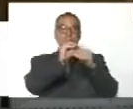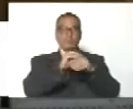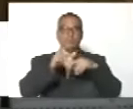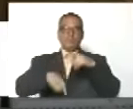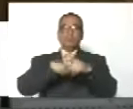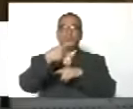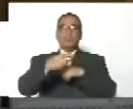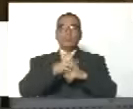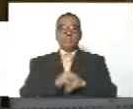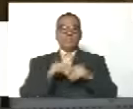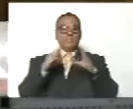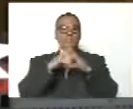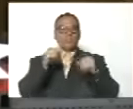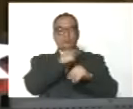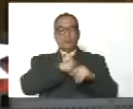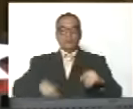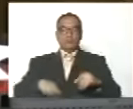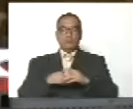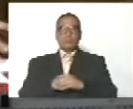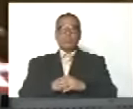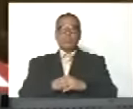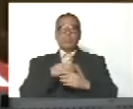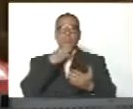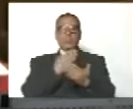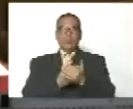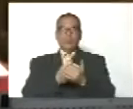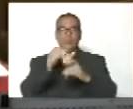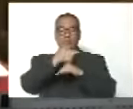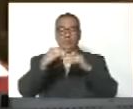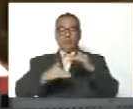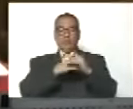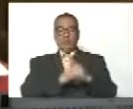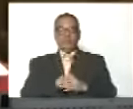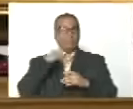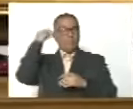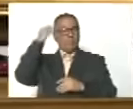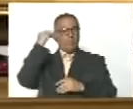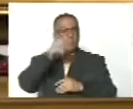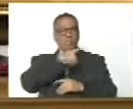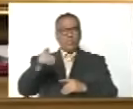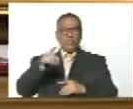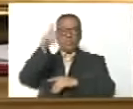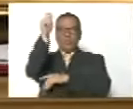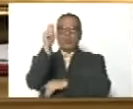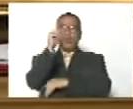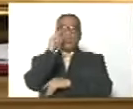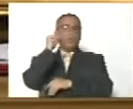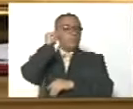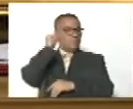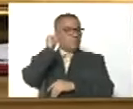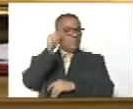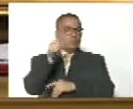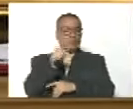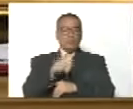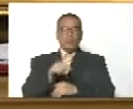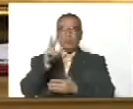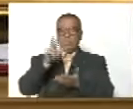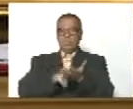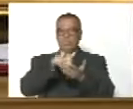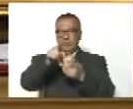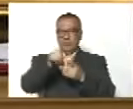la próxima sesión. Es todo, ciudadano presidente. Gracias, subsecretario. En consideración, las honorables diputadas y los honorables diputados que estén a